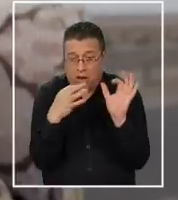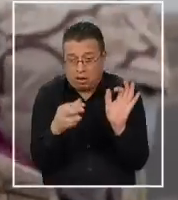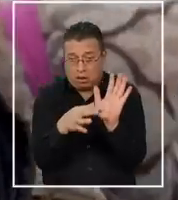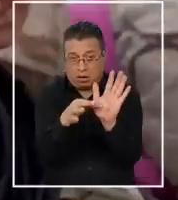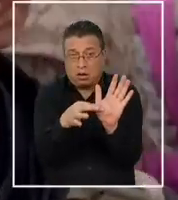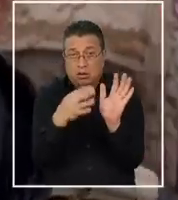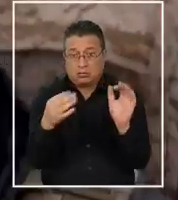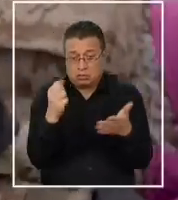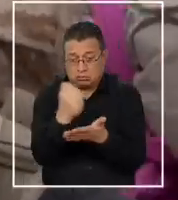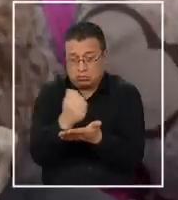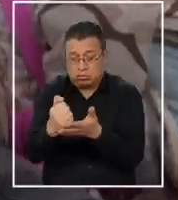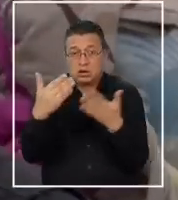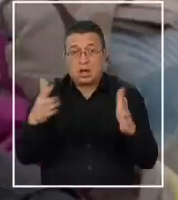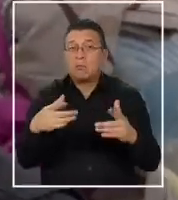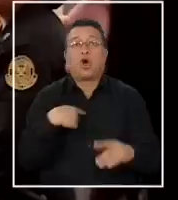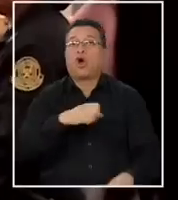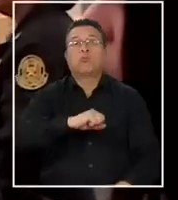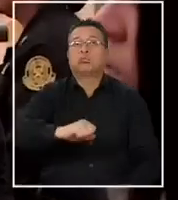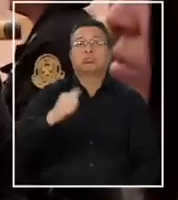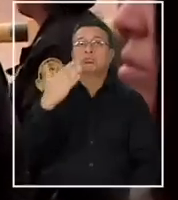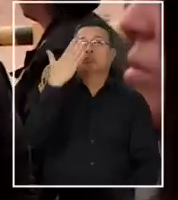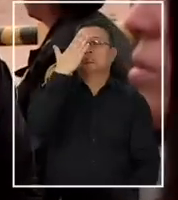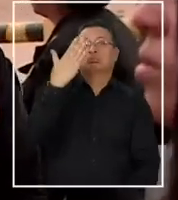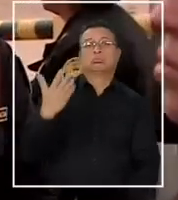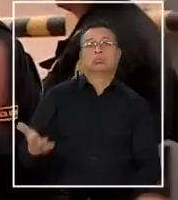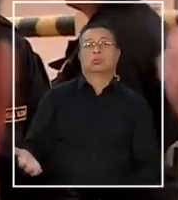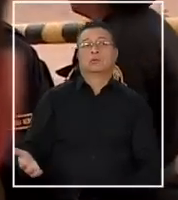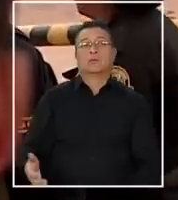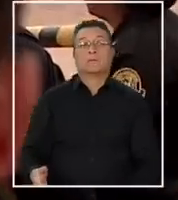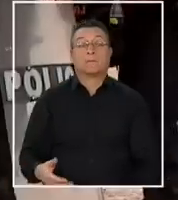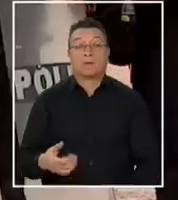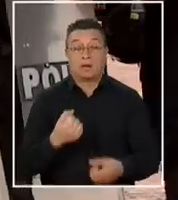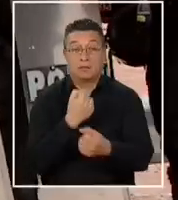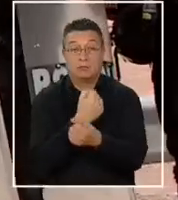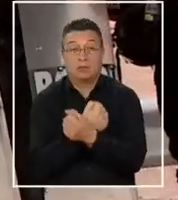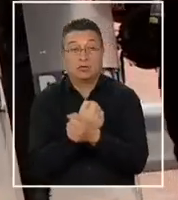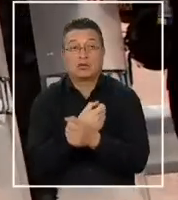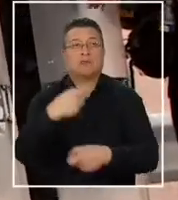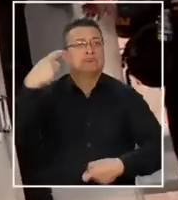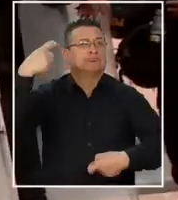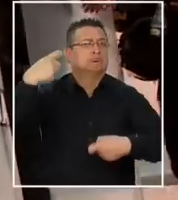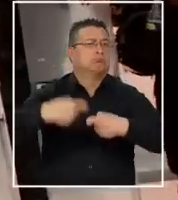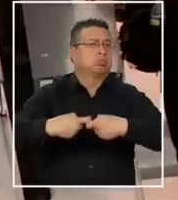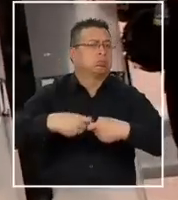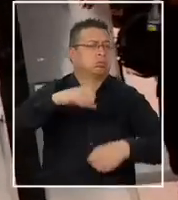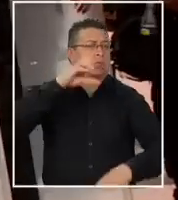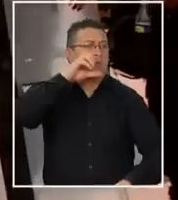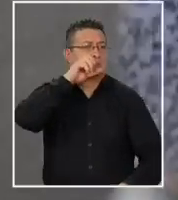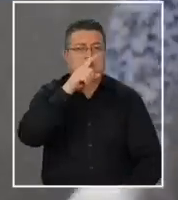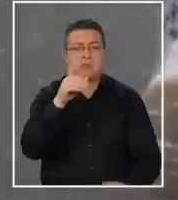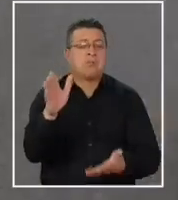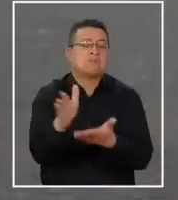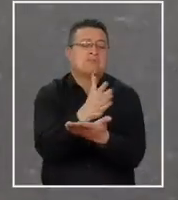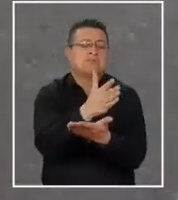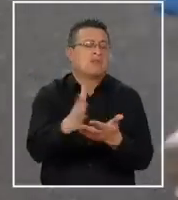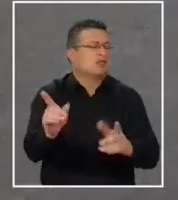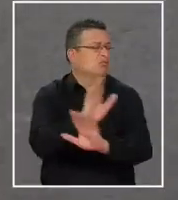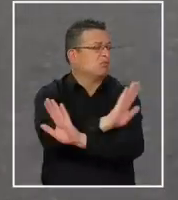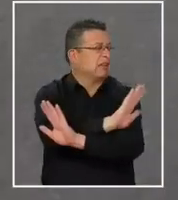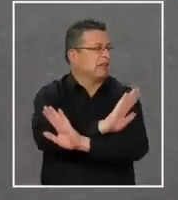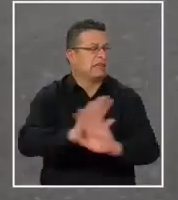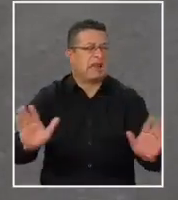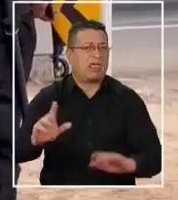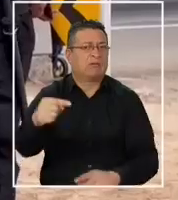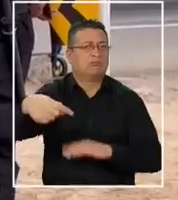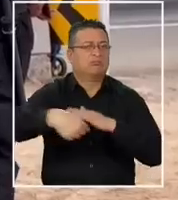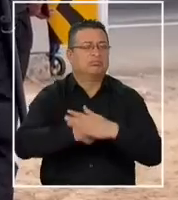está imposible, no nos quieren dejar pasar. La policía es infranqueable y casi no hay excepciones para ingresar al